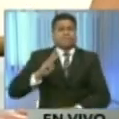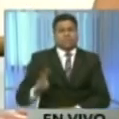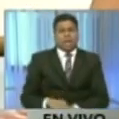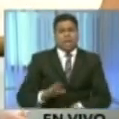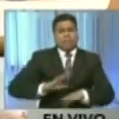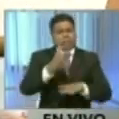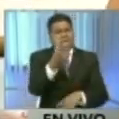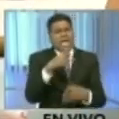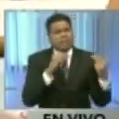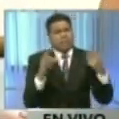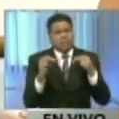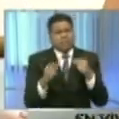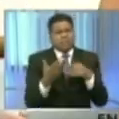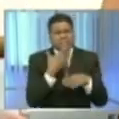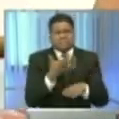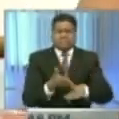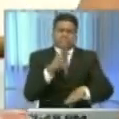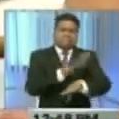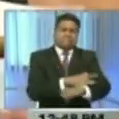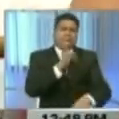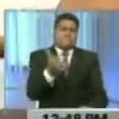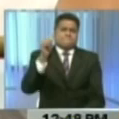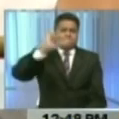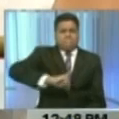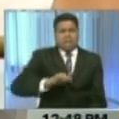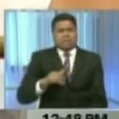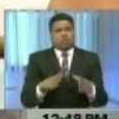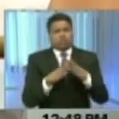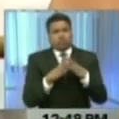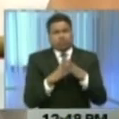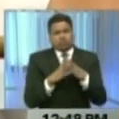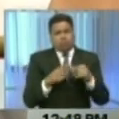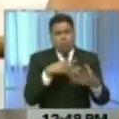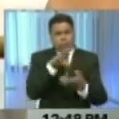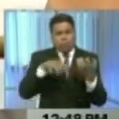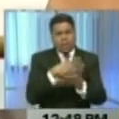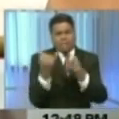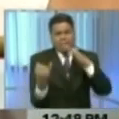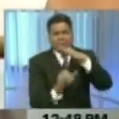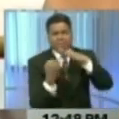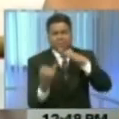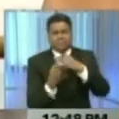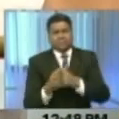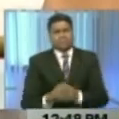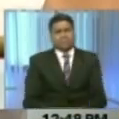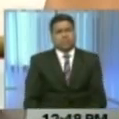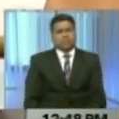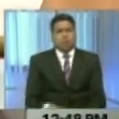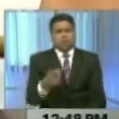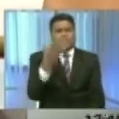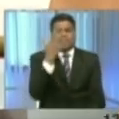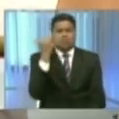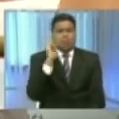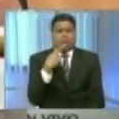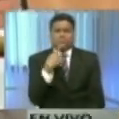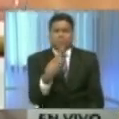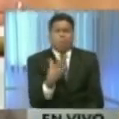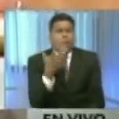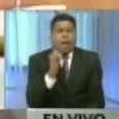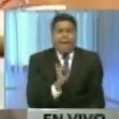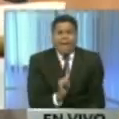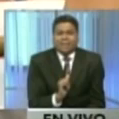crisis de institucionalidad, no de ahorita. Pero la crisis de institucionalidad no es tal, no existe. Lo único que ha existido es